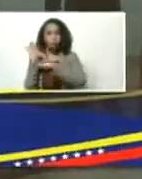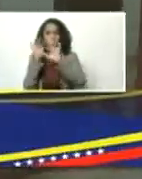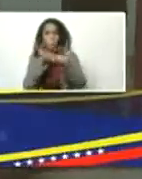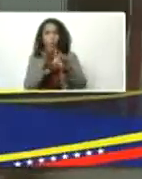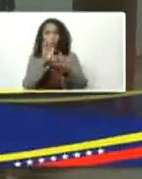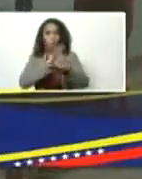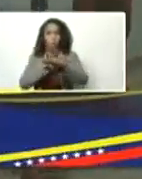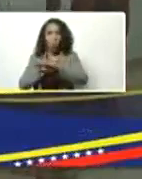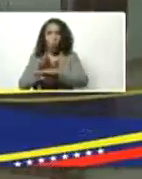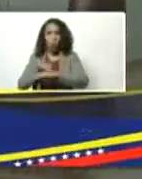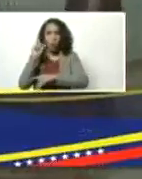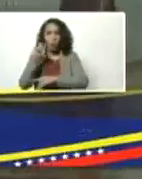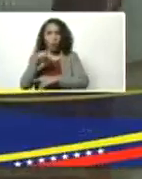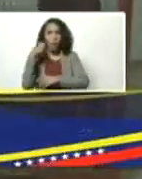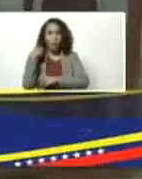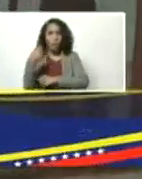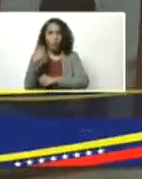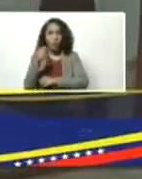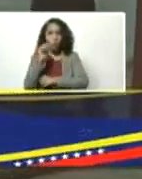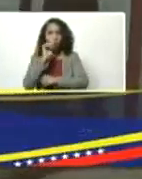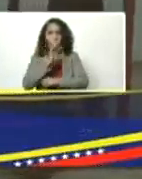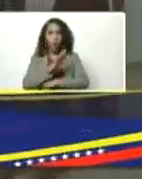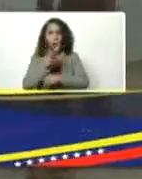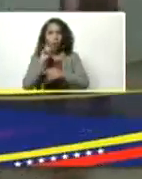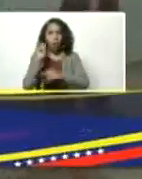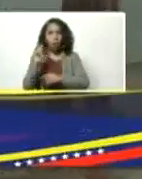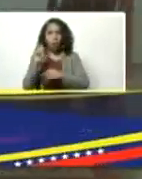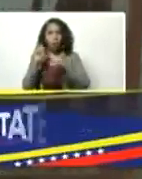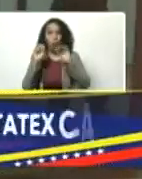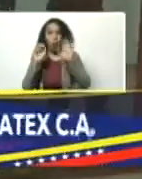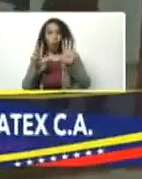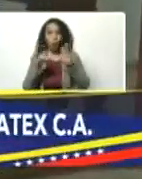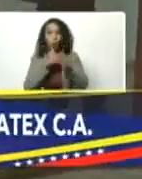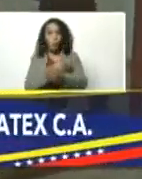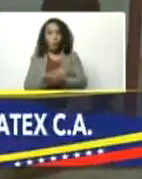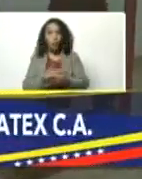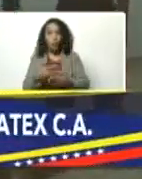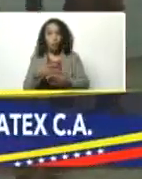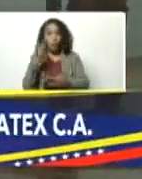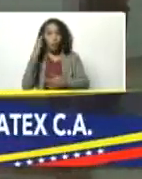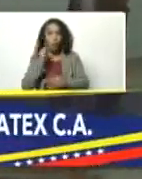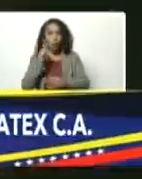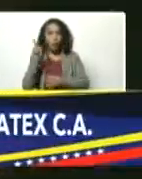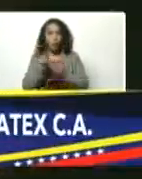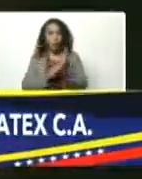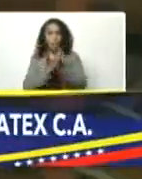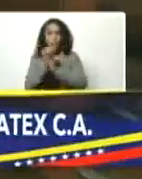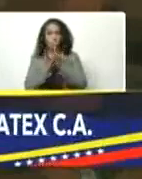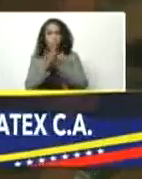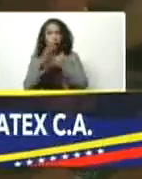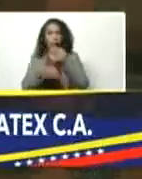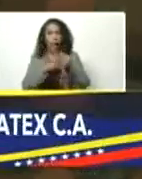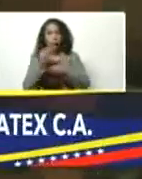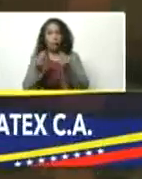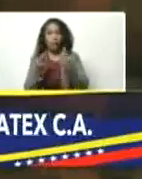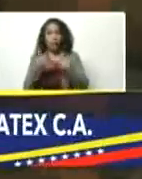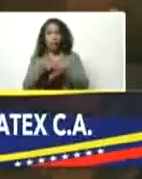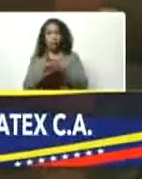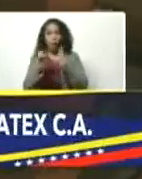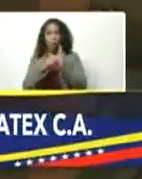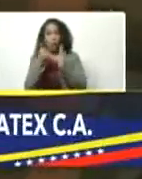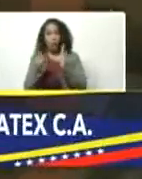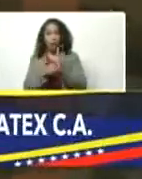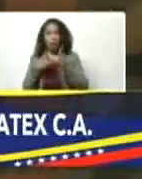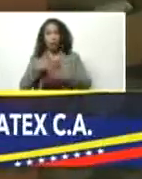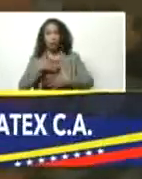también se han financiado 4.8 millones de bolívares a través del Banco Venezuela a estos emprendedores, lo cual da una combinación